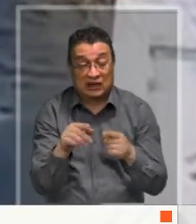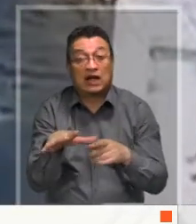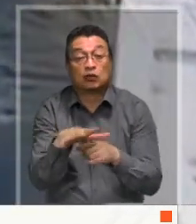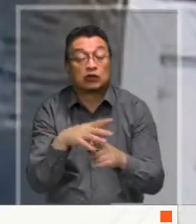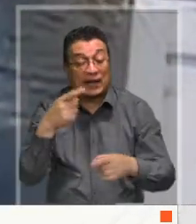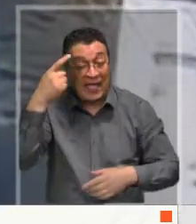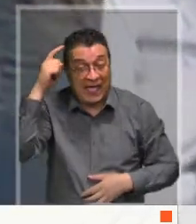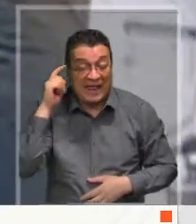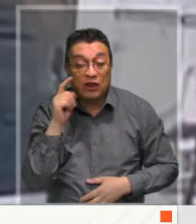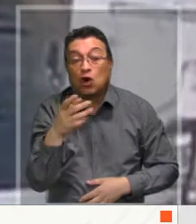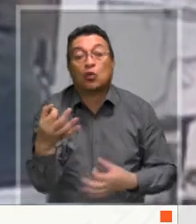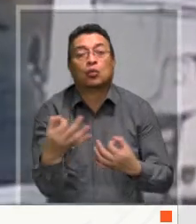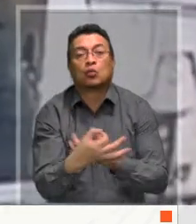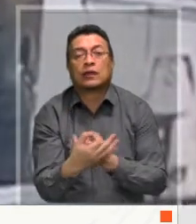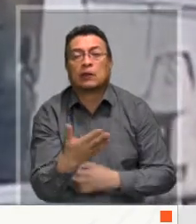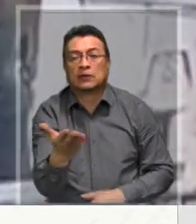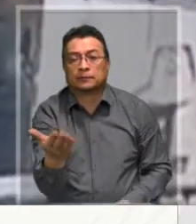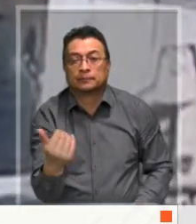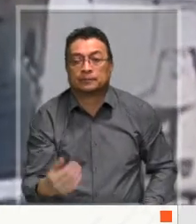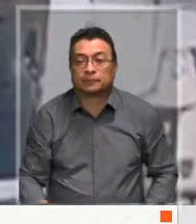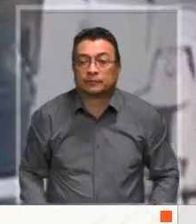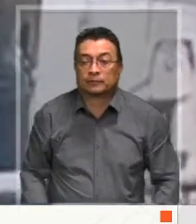herida.